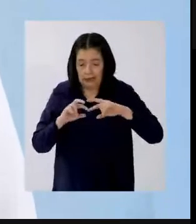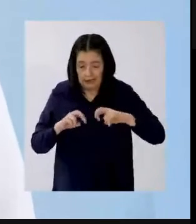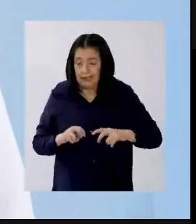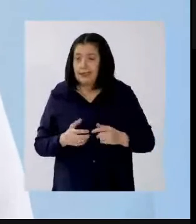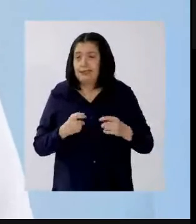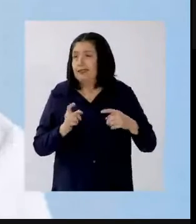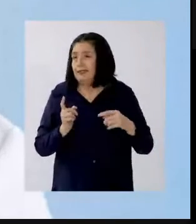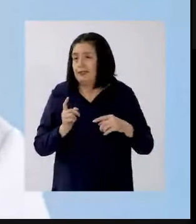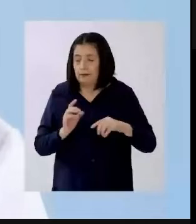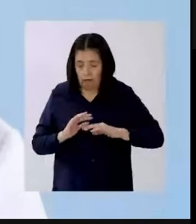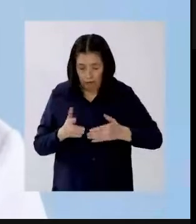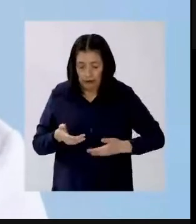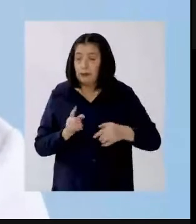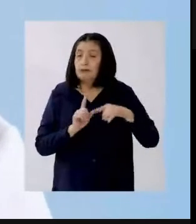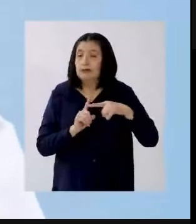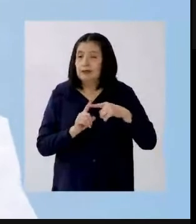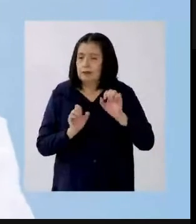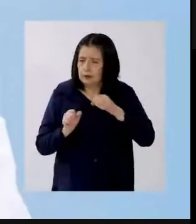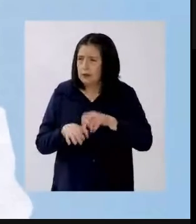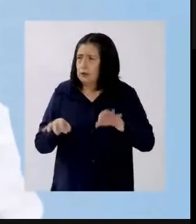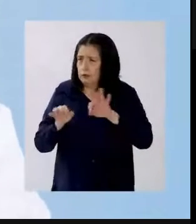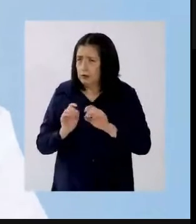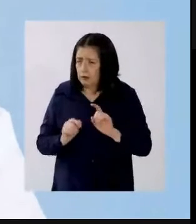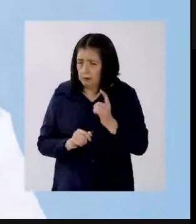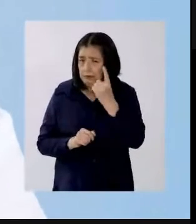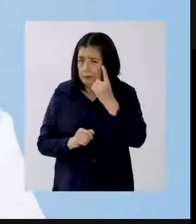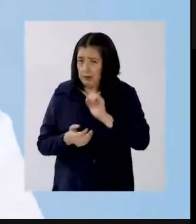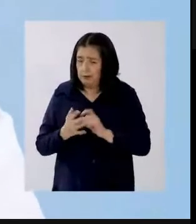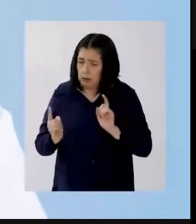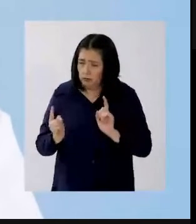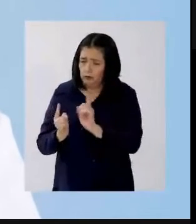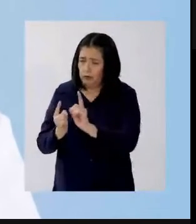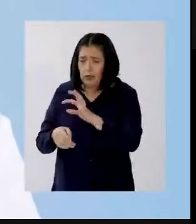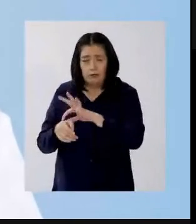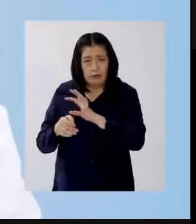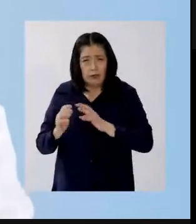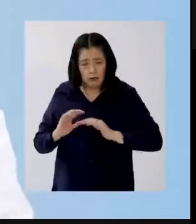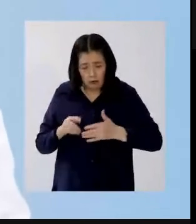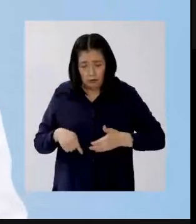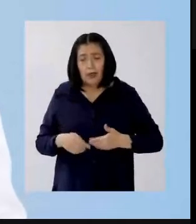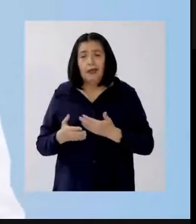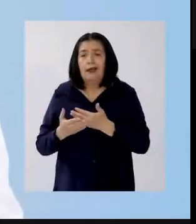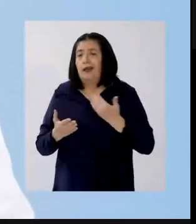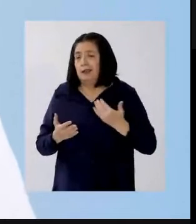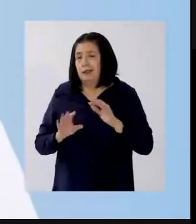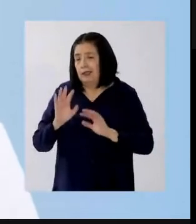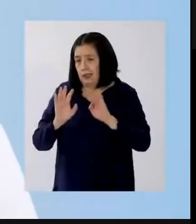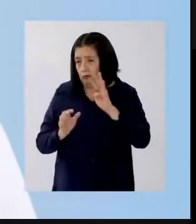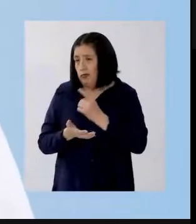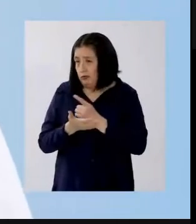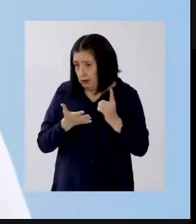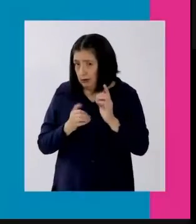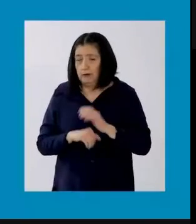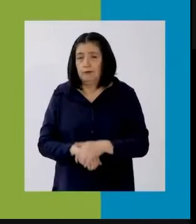embarazo positiva. Es importante que el primer control de gestación se realice antes de las 14